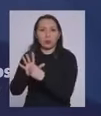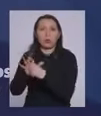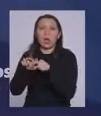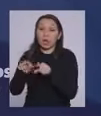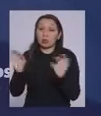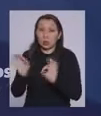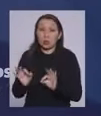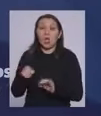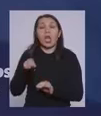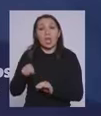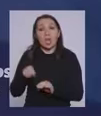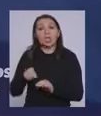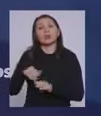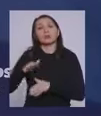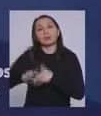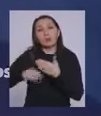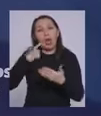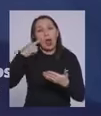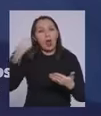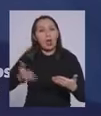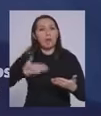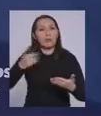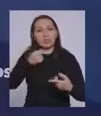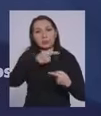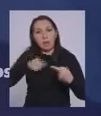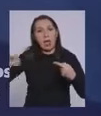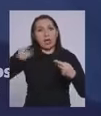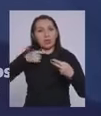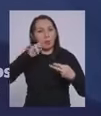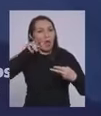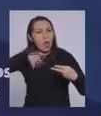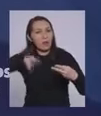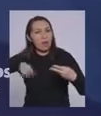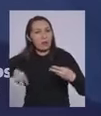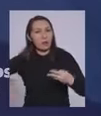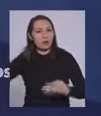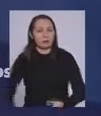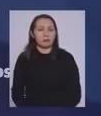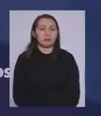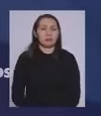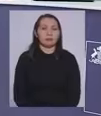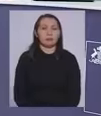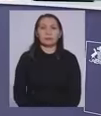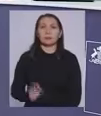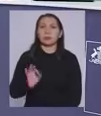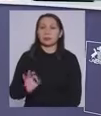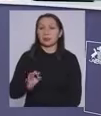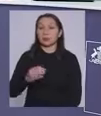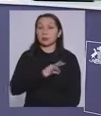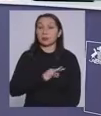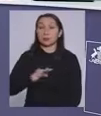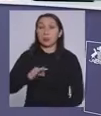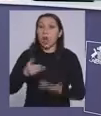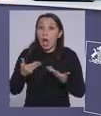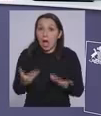y eso lo vamos a ir revisando semana a semana. Perfecto, ministro.